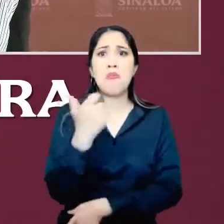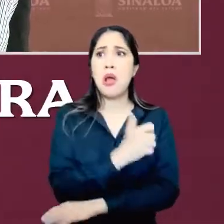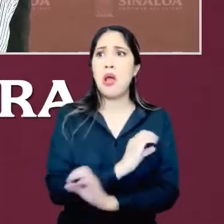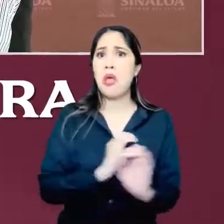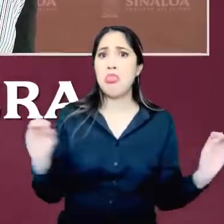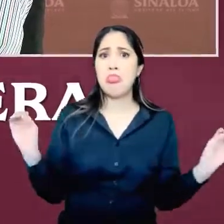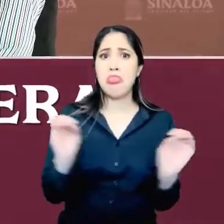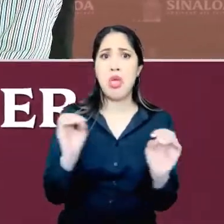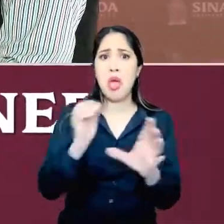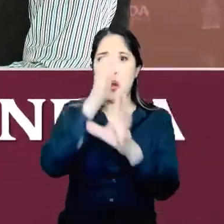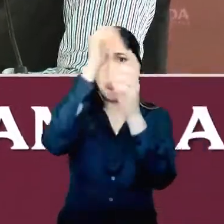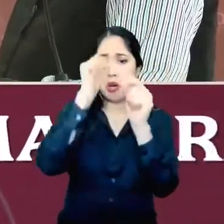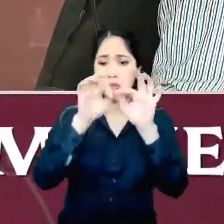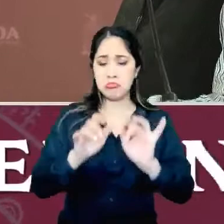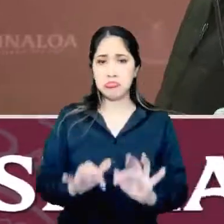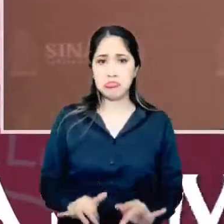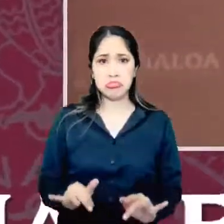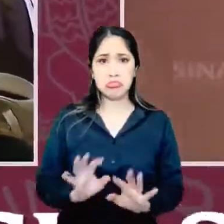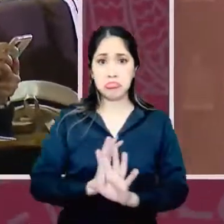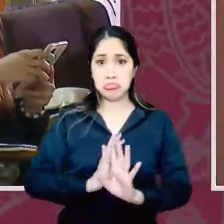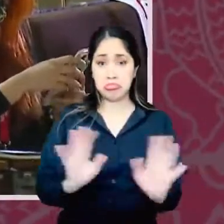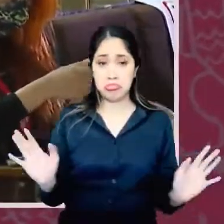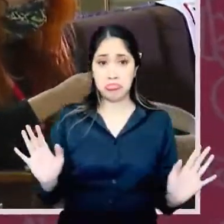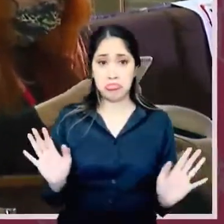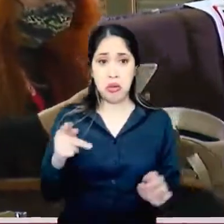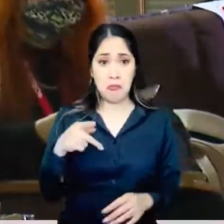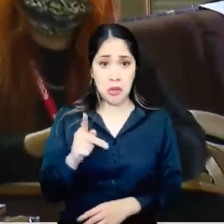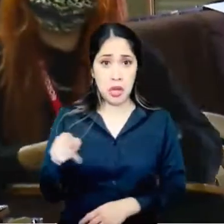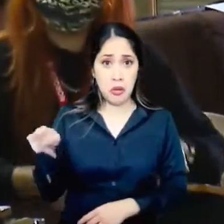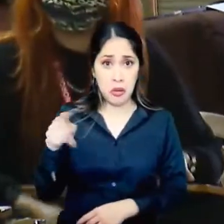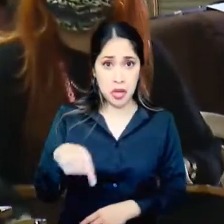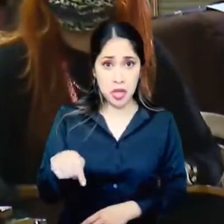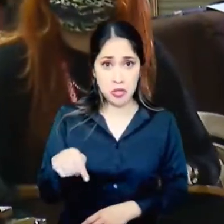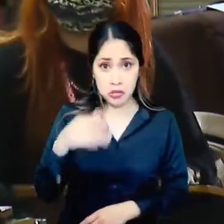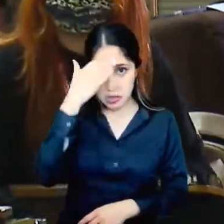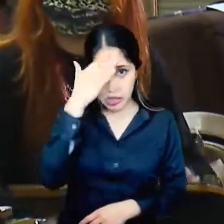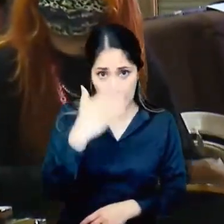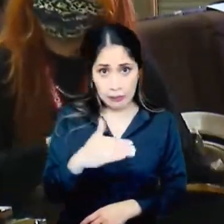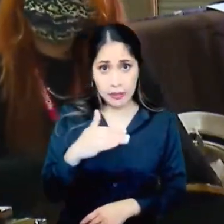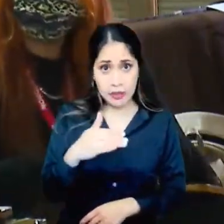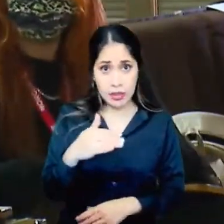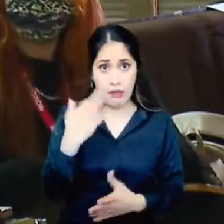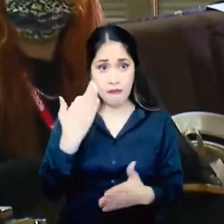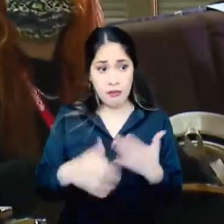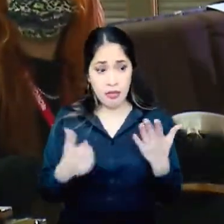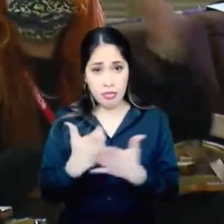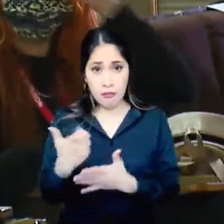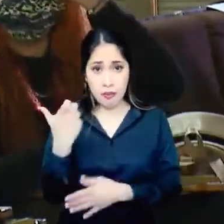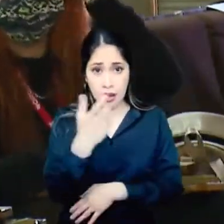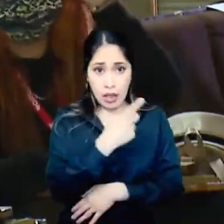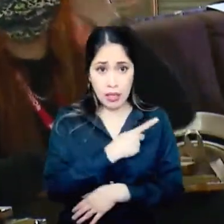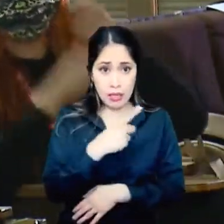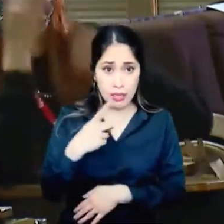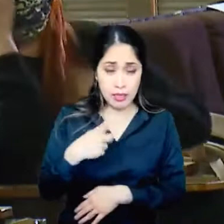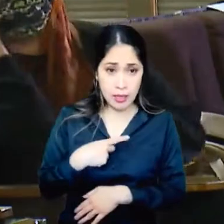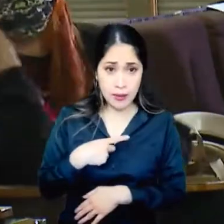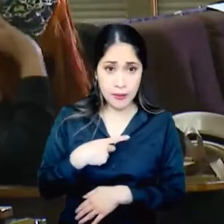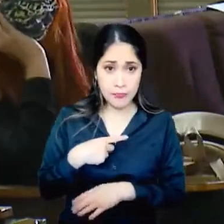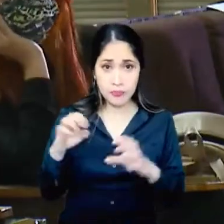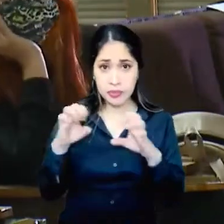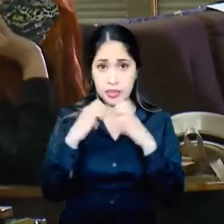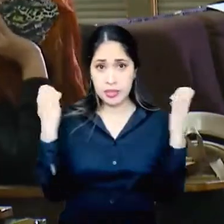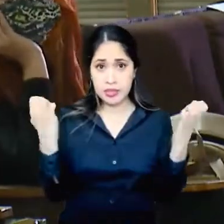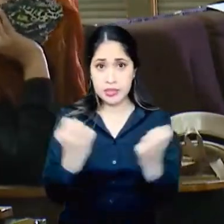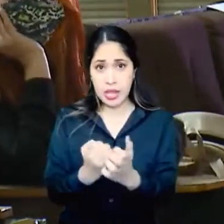así, y sabiendo que había este adeudo, la remodelación del estadio por parte de Crin